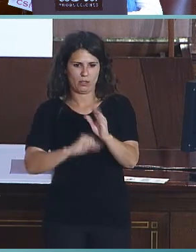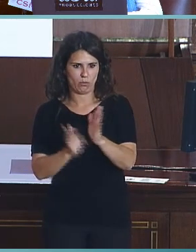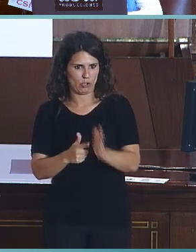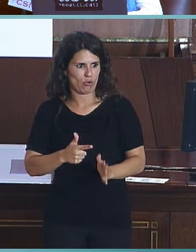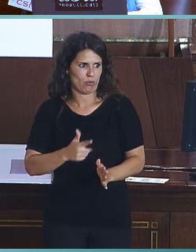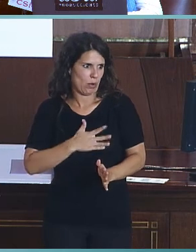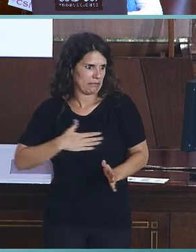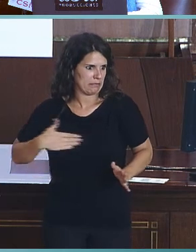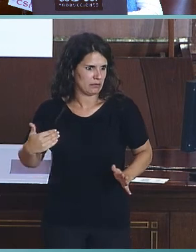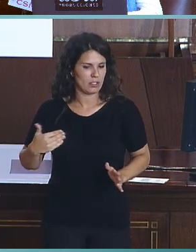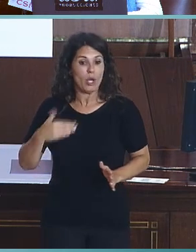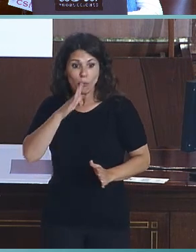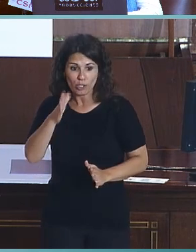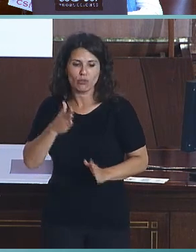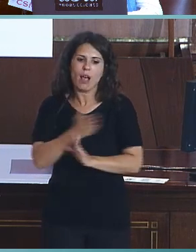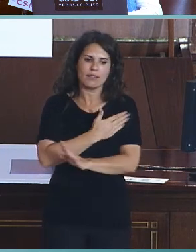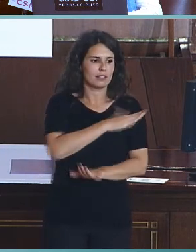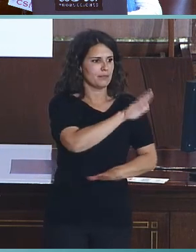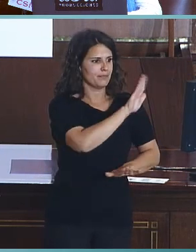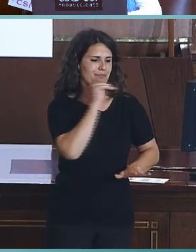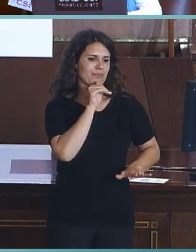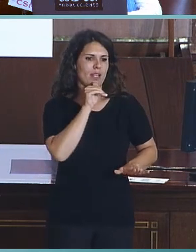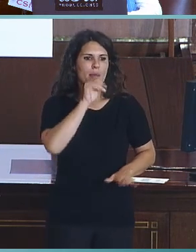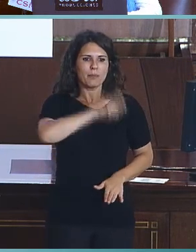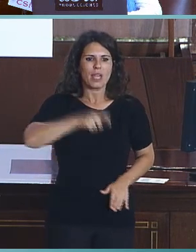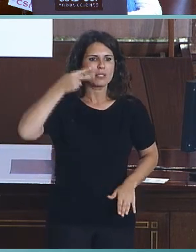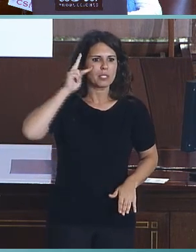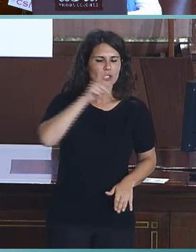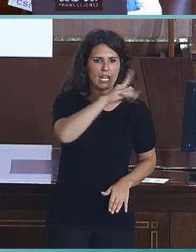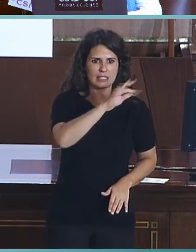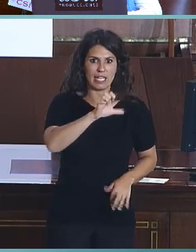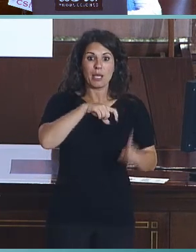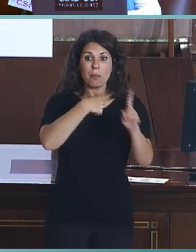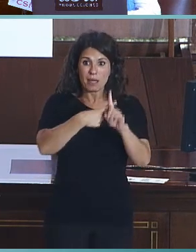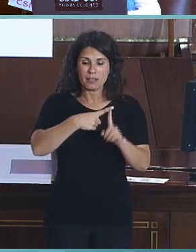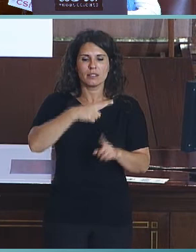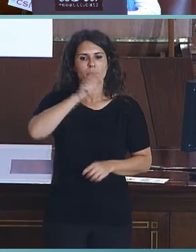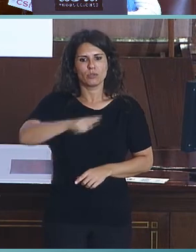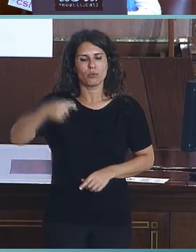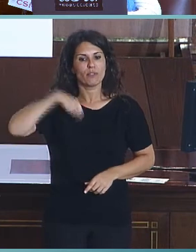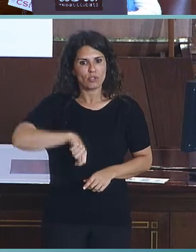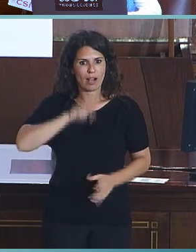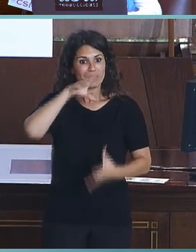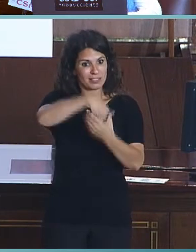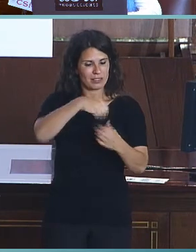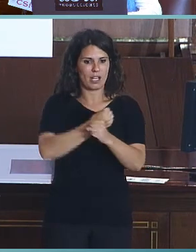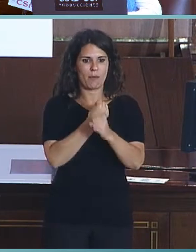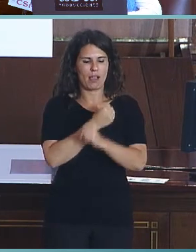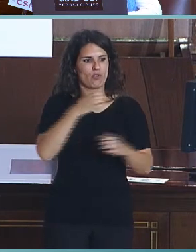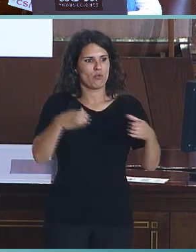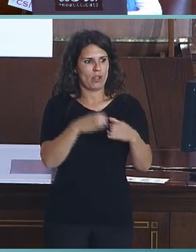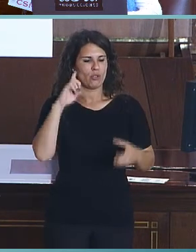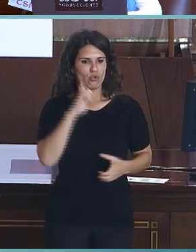de expertos en lengua de signos y también de profesionales ligados a la comunidad sorda, para